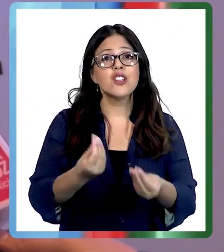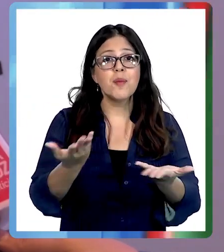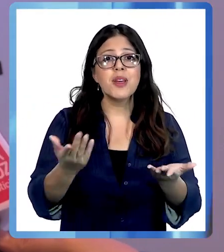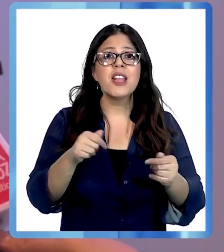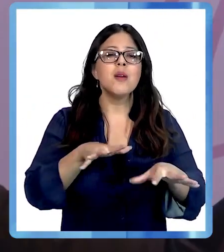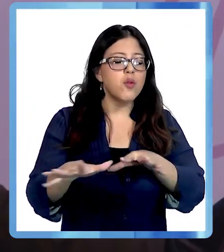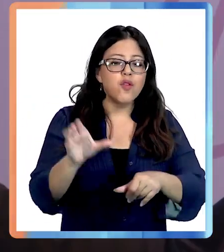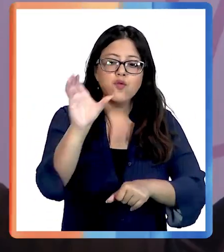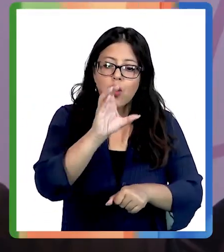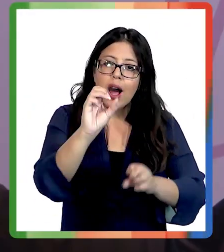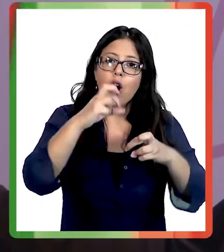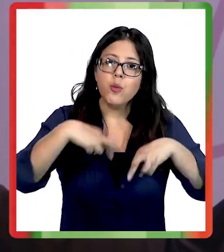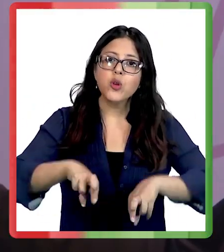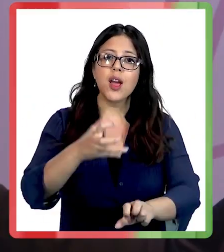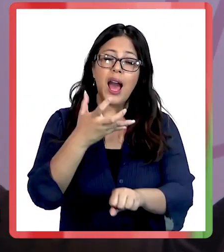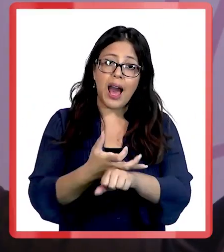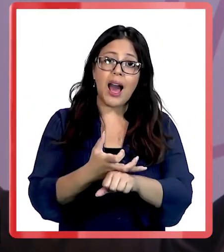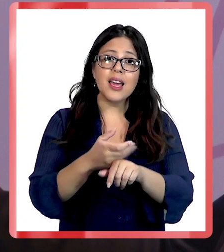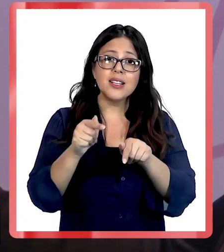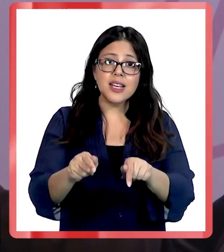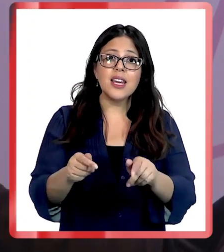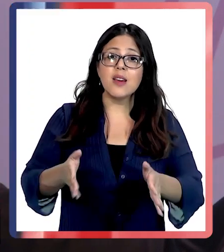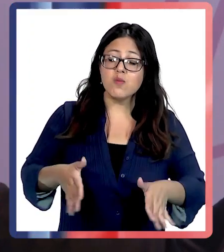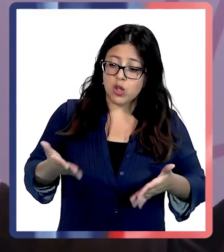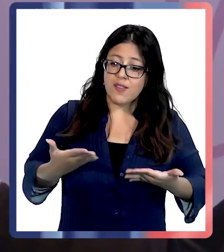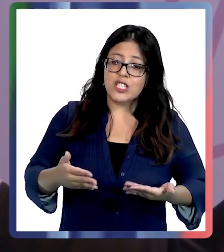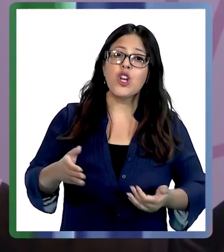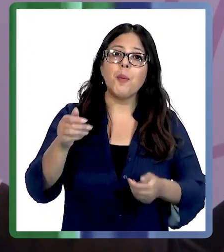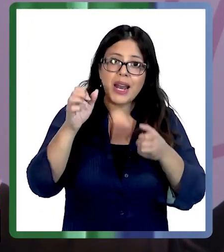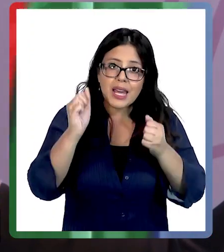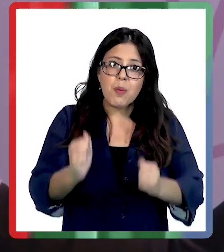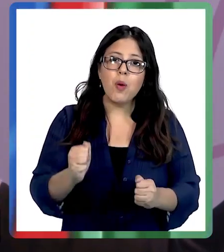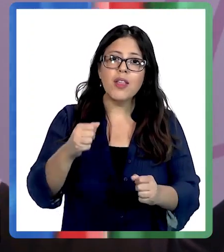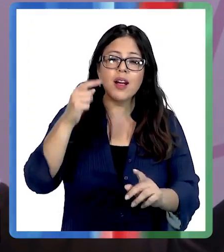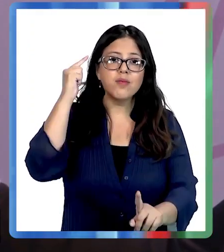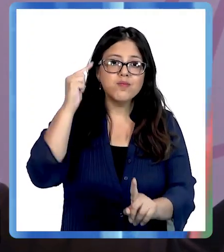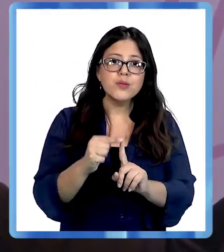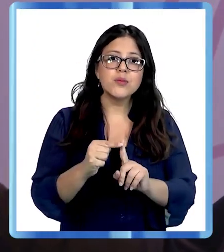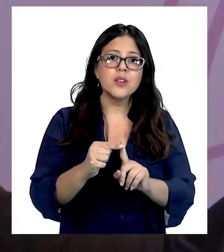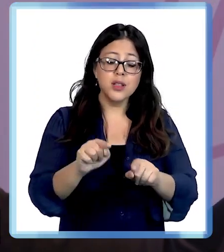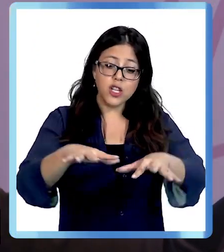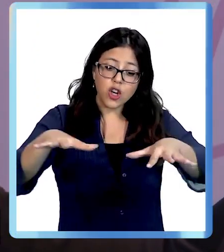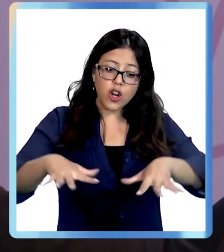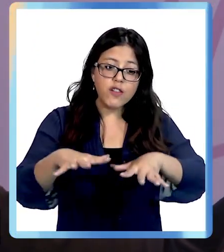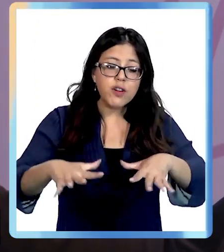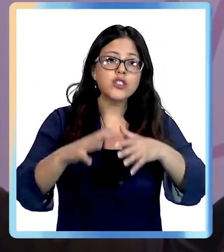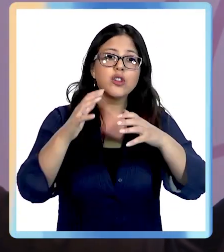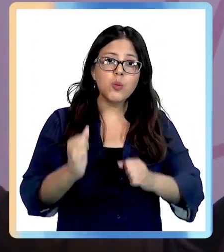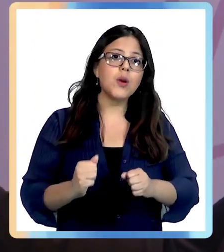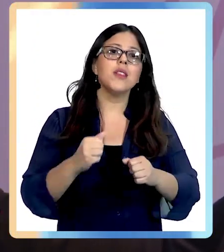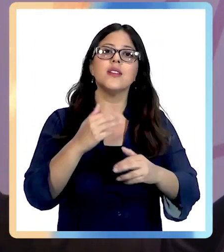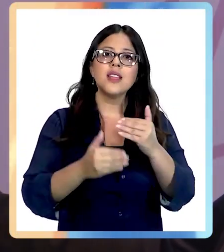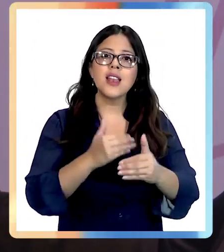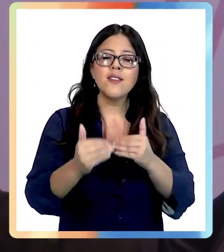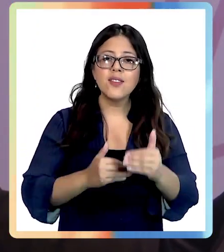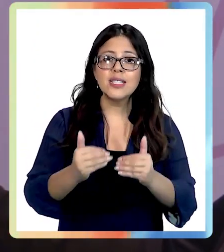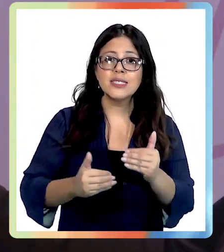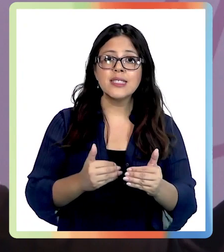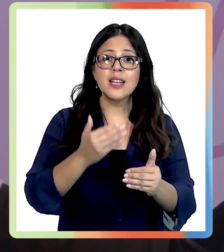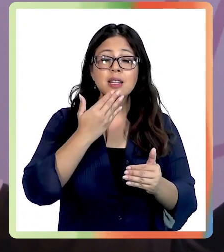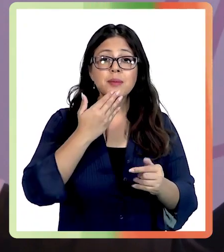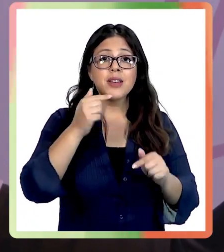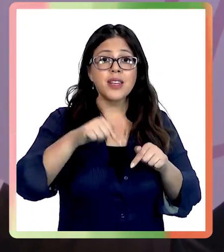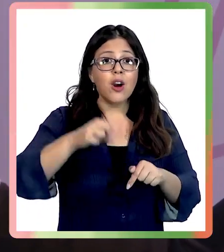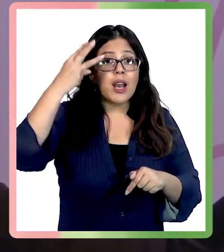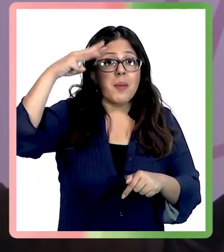todos a que puedan Buscar eso Si uno con esfuerzo puede llegar a lugares lejos y mira con esto y ahora en México nunca lo había pensado desde el sur del mundo